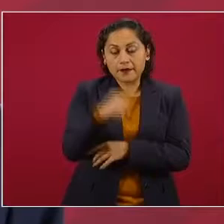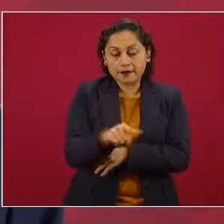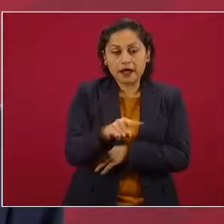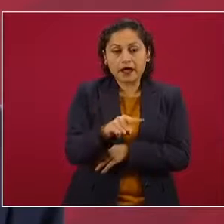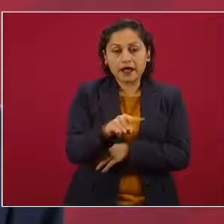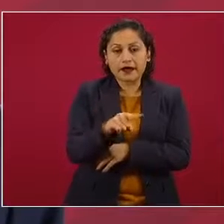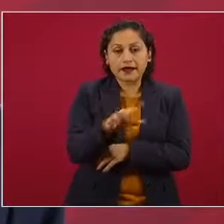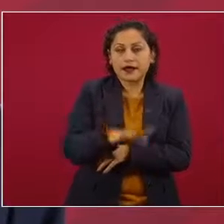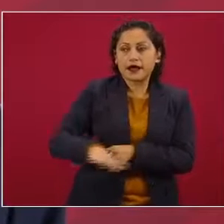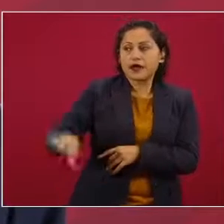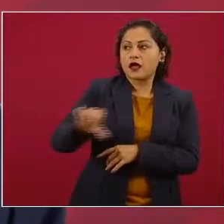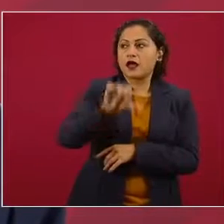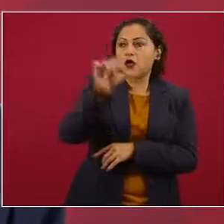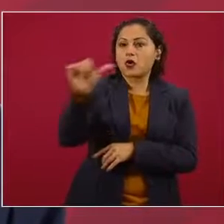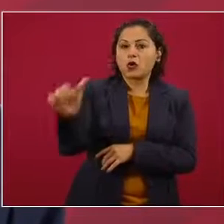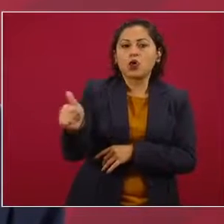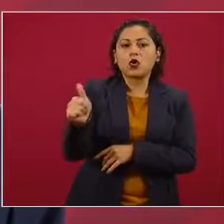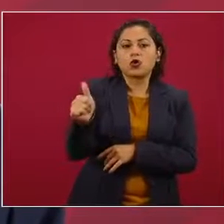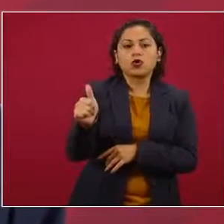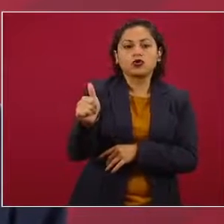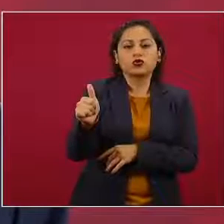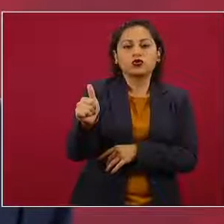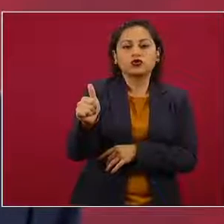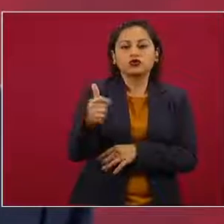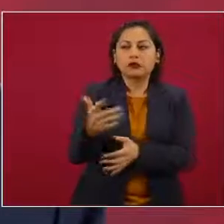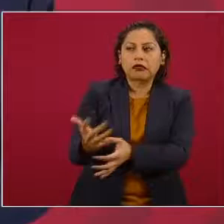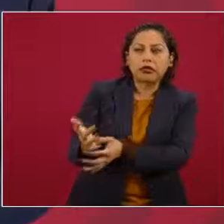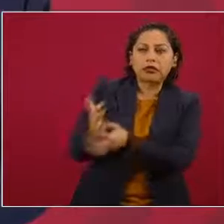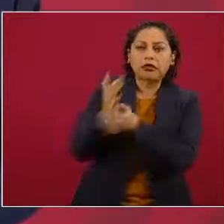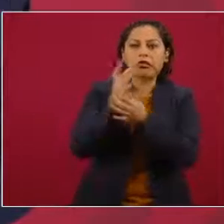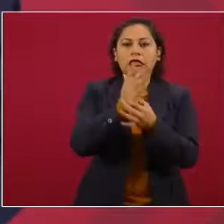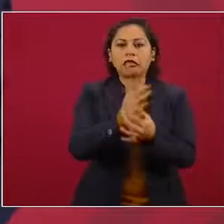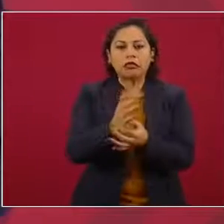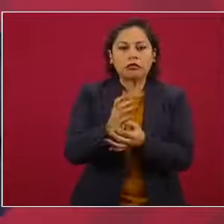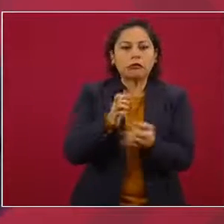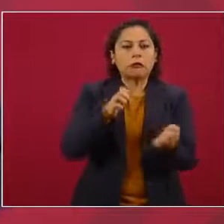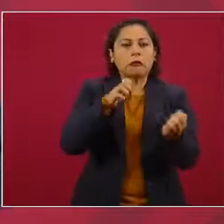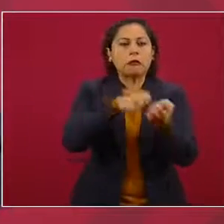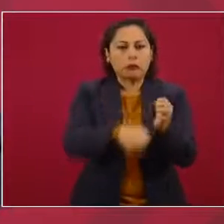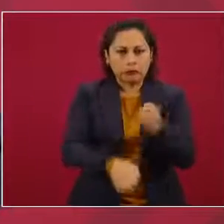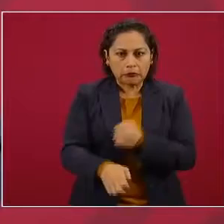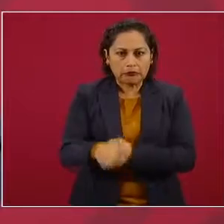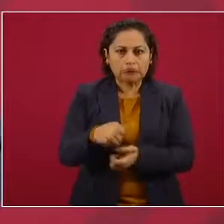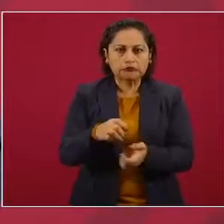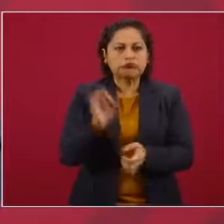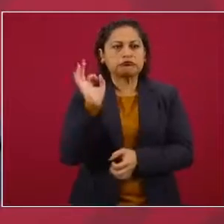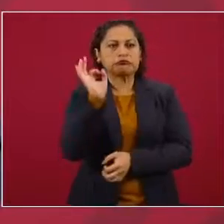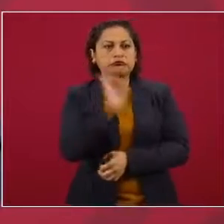distorsionar la información, que no se vaya a manipular.